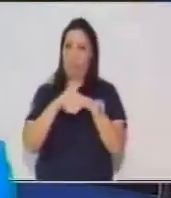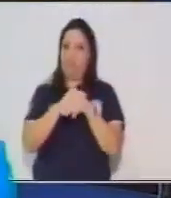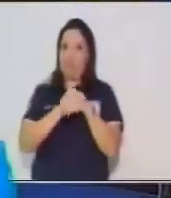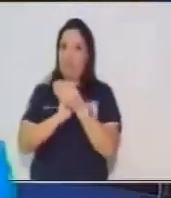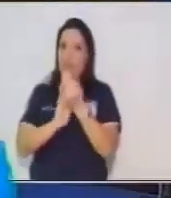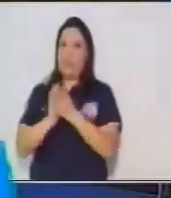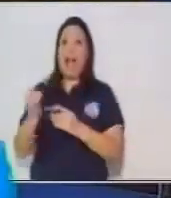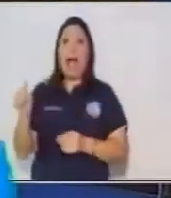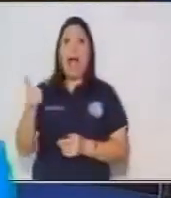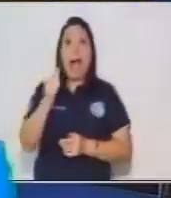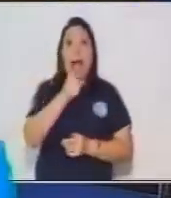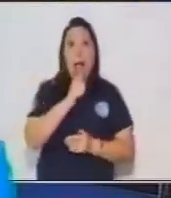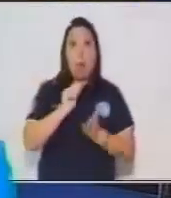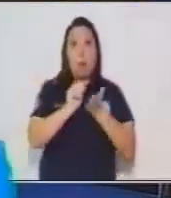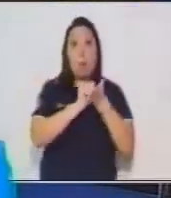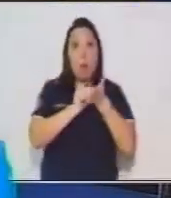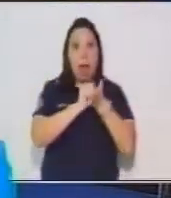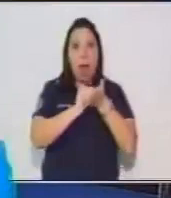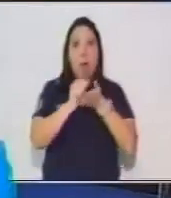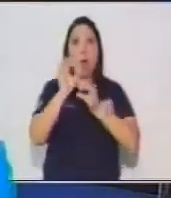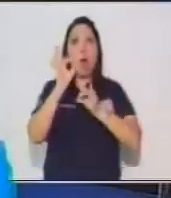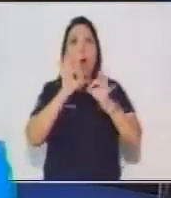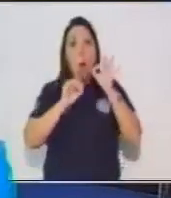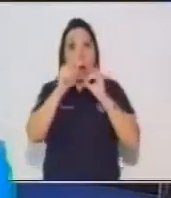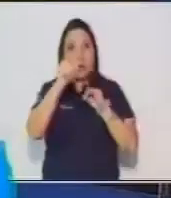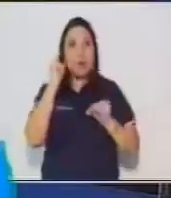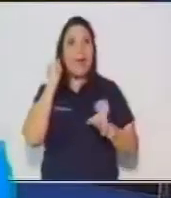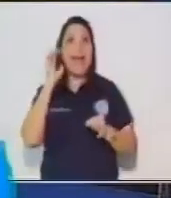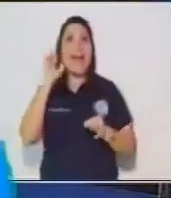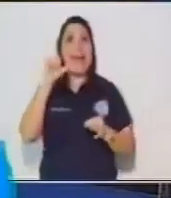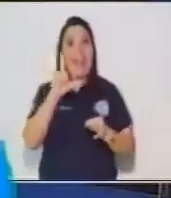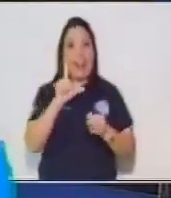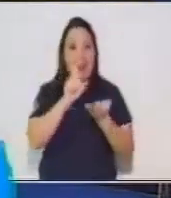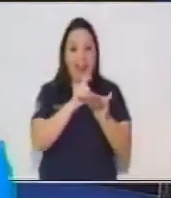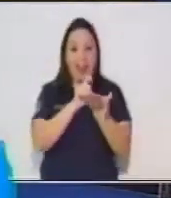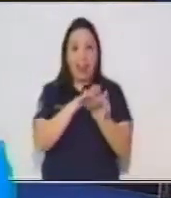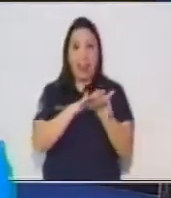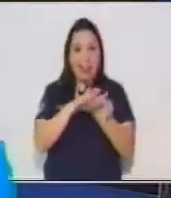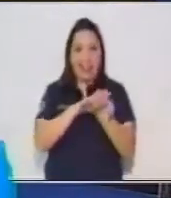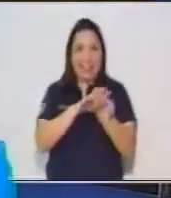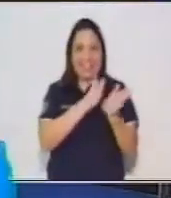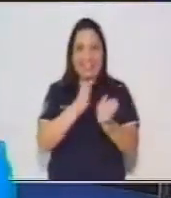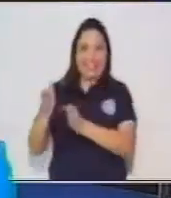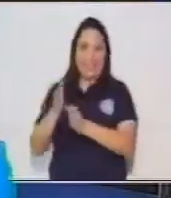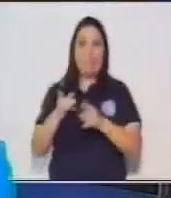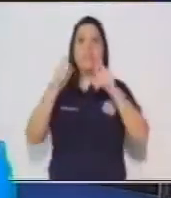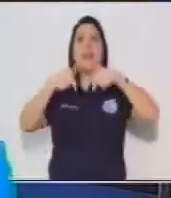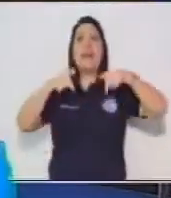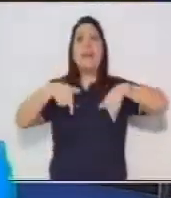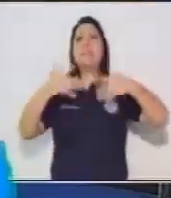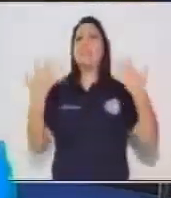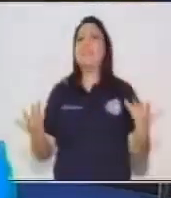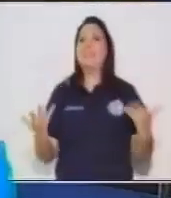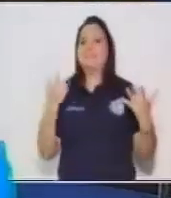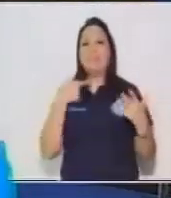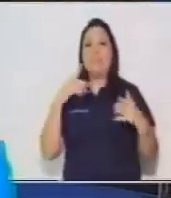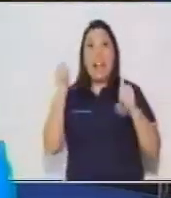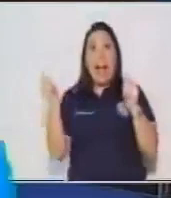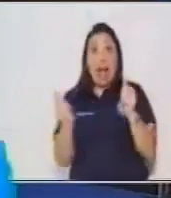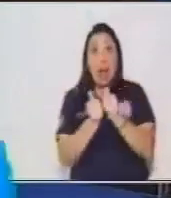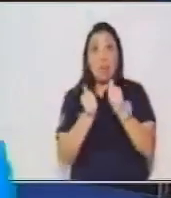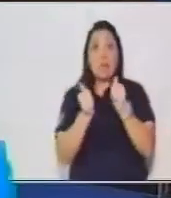manos con agua y con jabón o que las desinfectes con algún gel antibacterial. En esta oportunidad nos acompaña